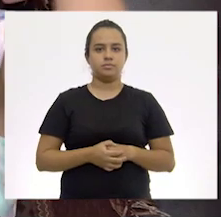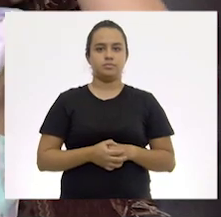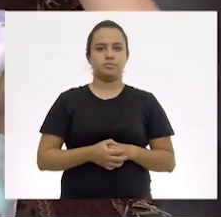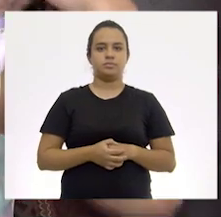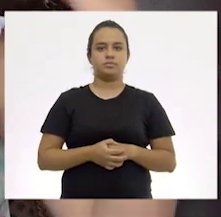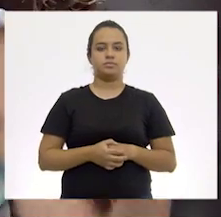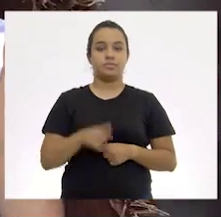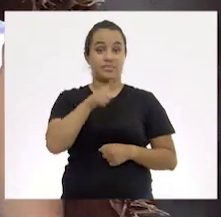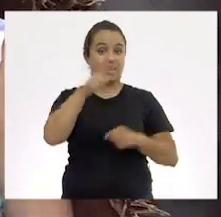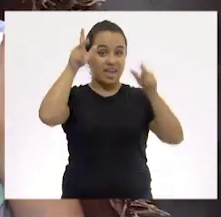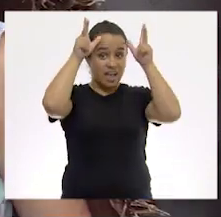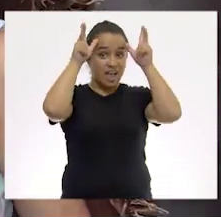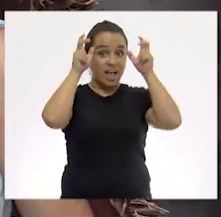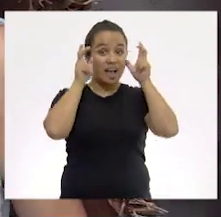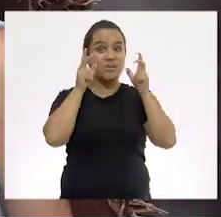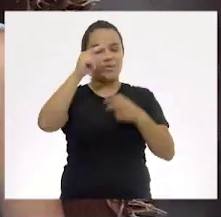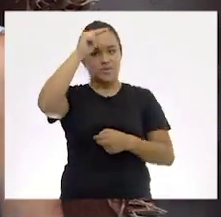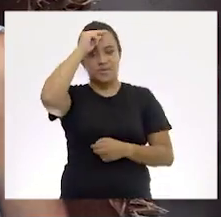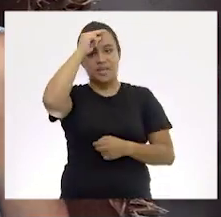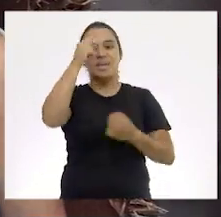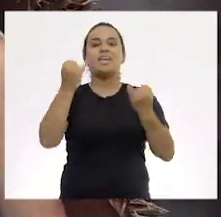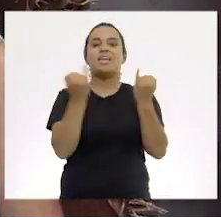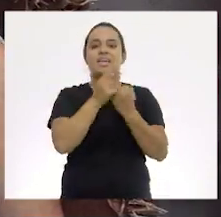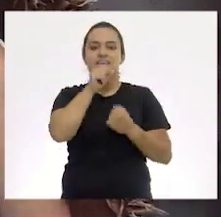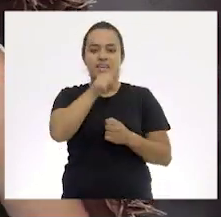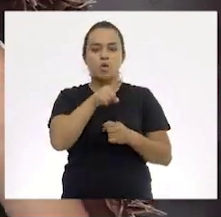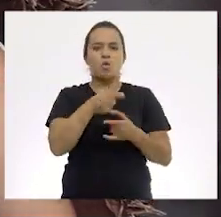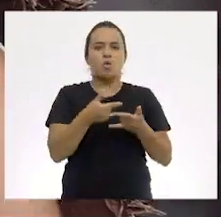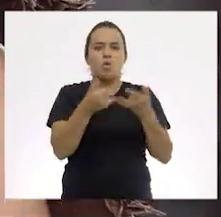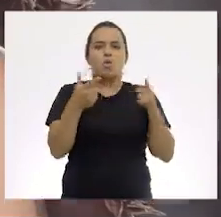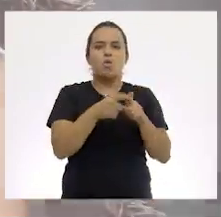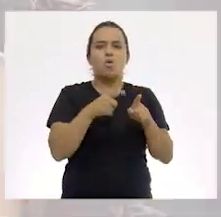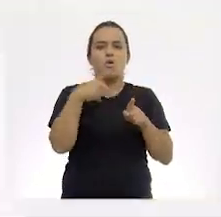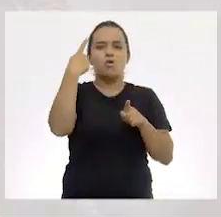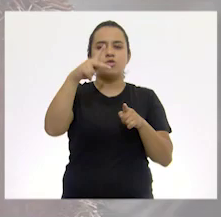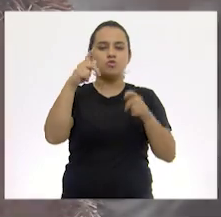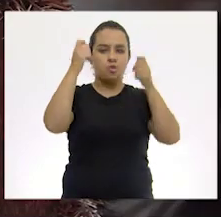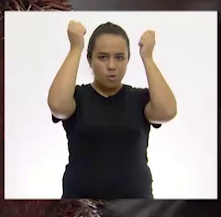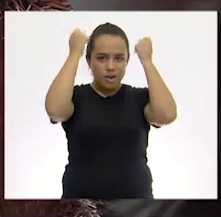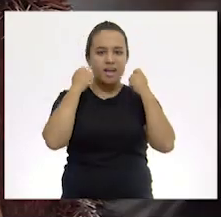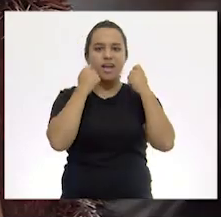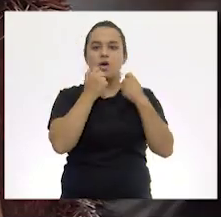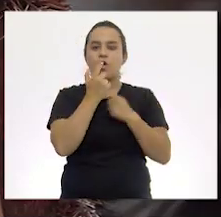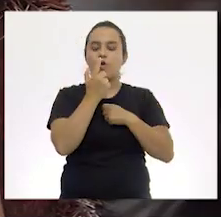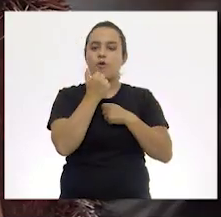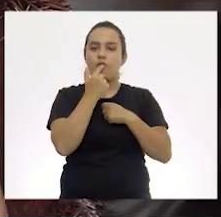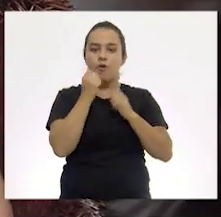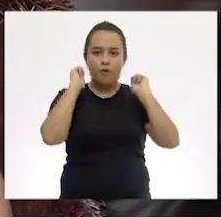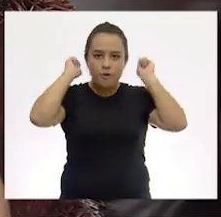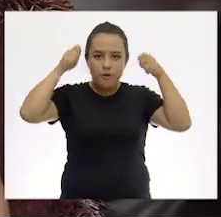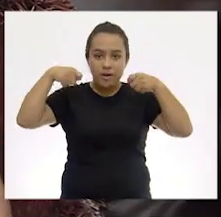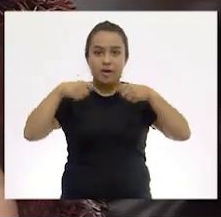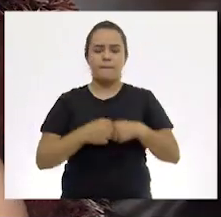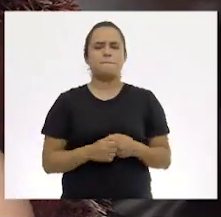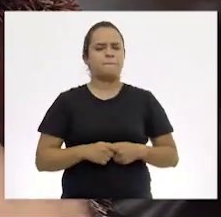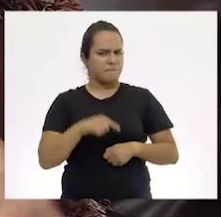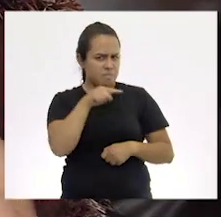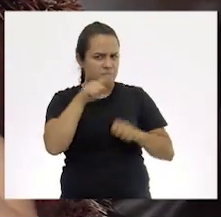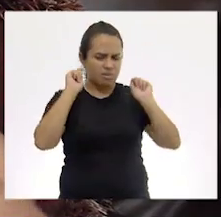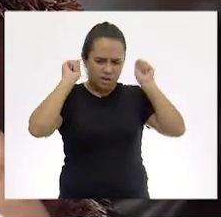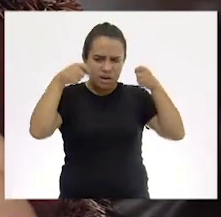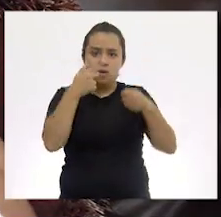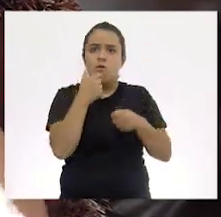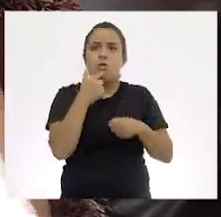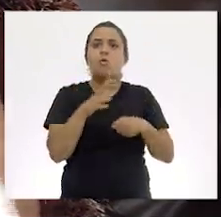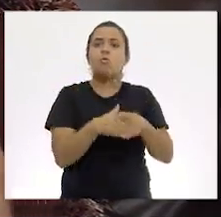Lo de Ajo Listo y también lo del cuento de la Caperucita Roja. Le dicen Caperucita Roja porque